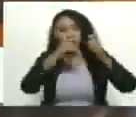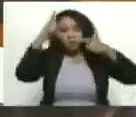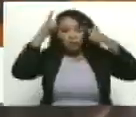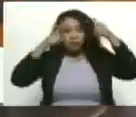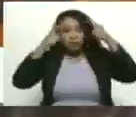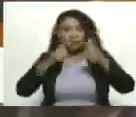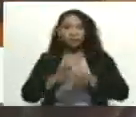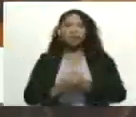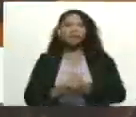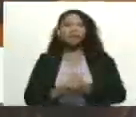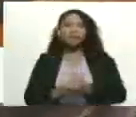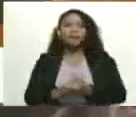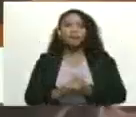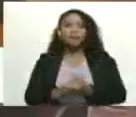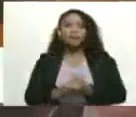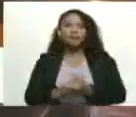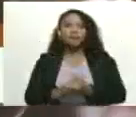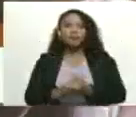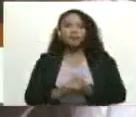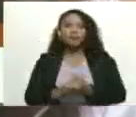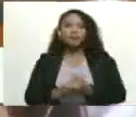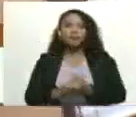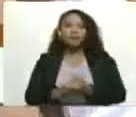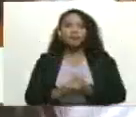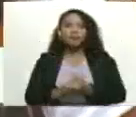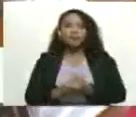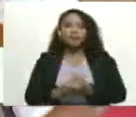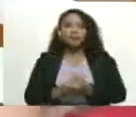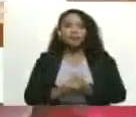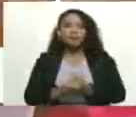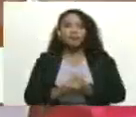Chávez, líder de la Revolución Bolivariana.